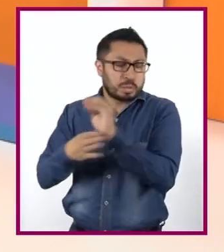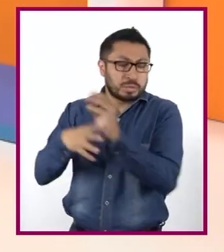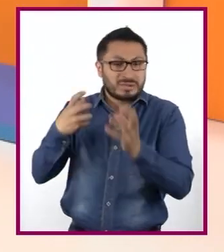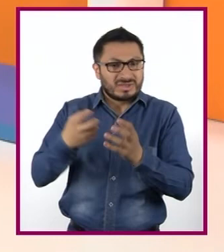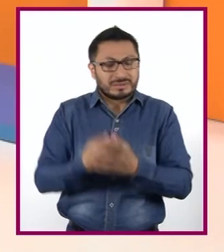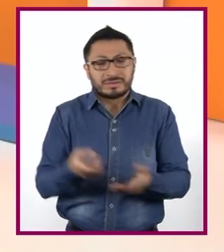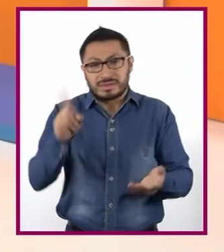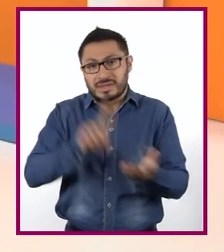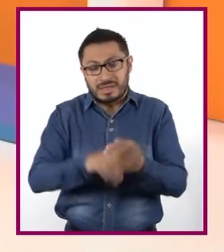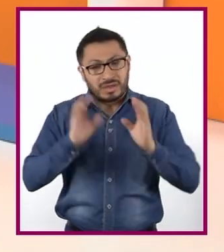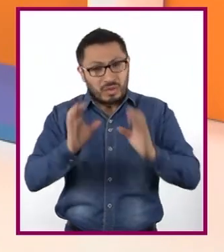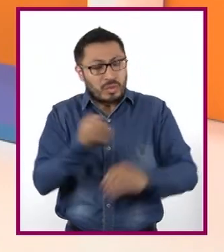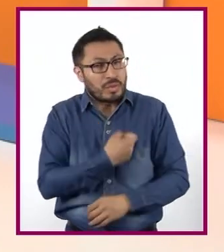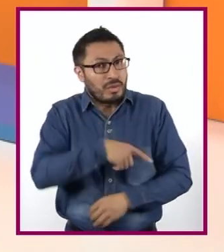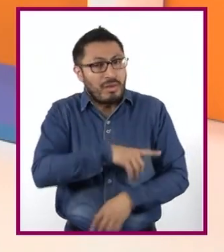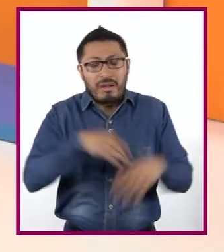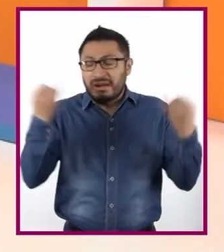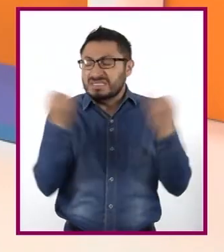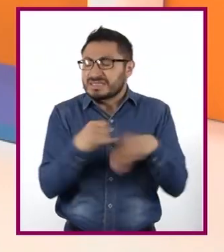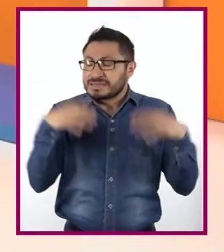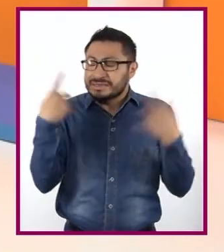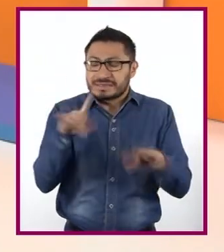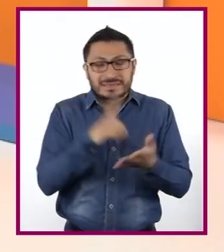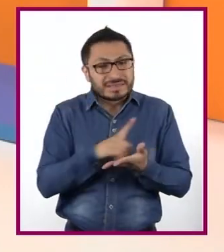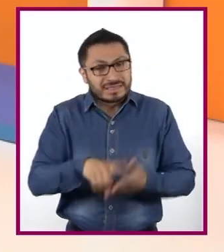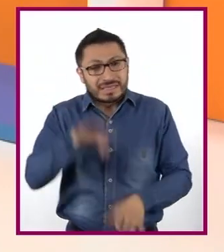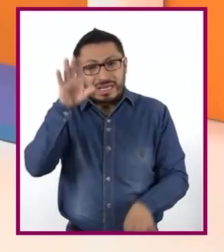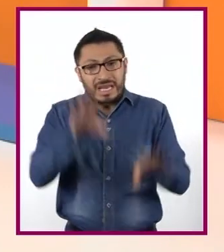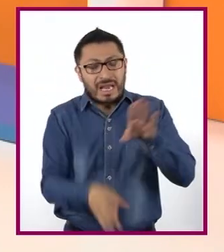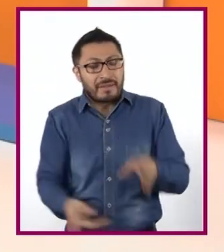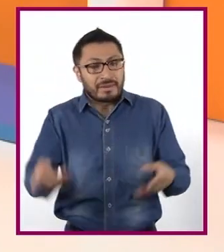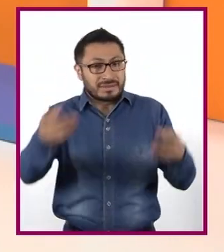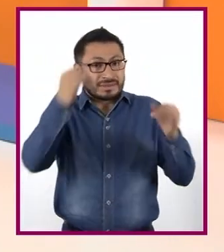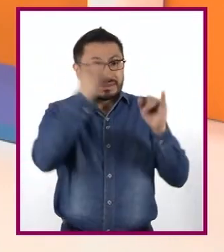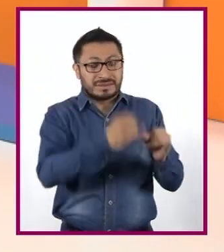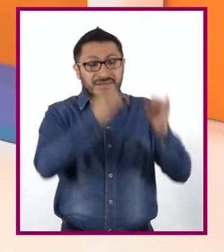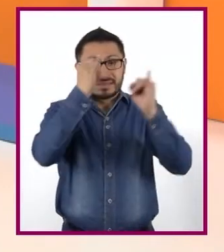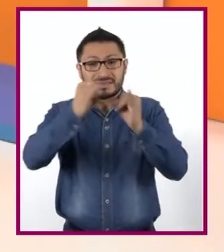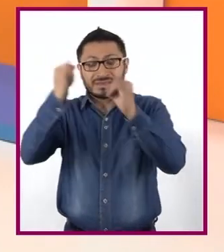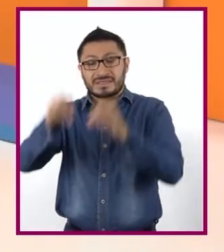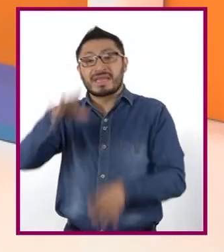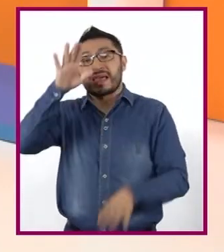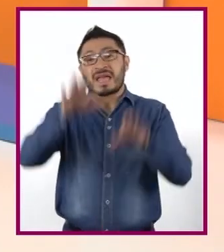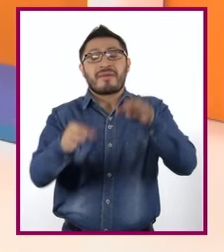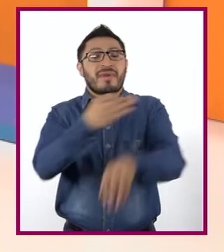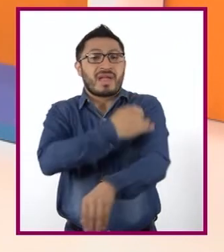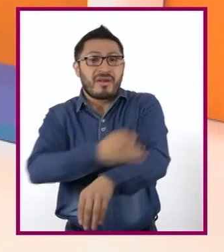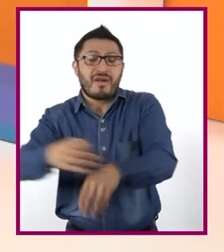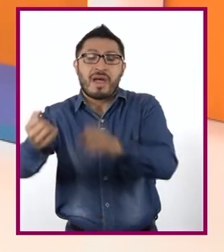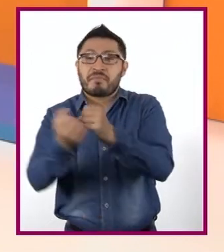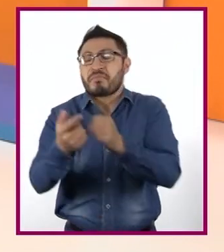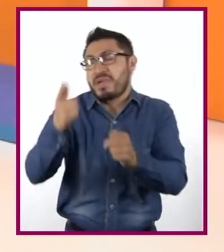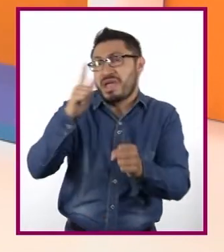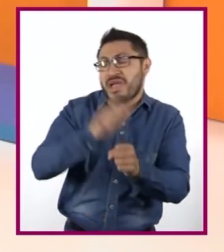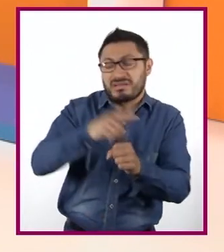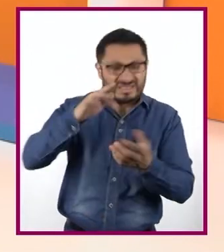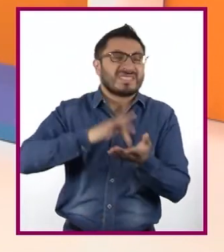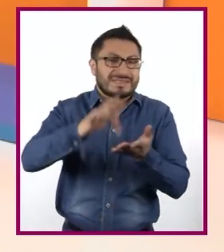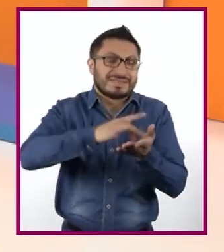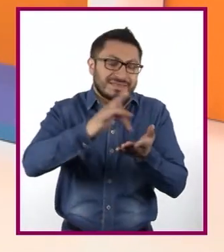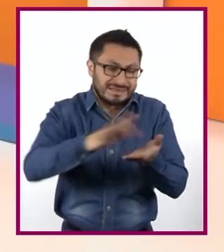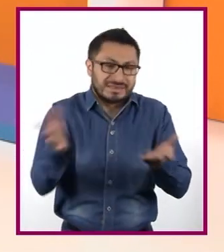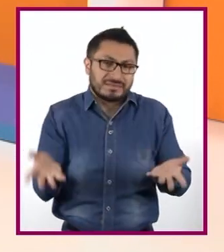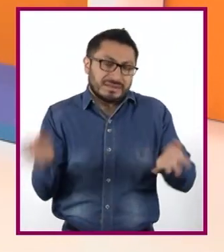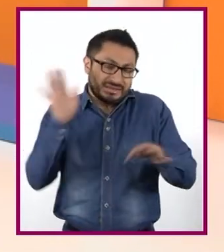son un derecho también. A veces recaen en la persona, en otros casos la familia o sociedad ofrece mayor apoyo.